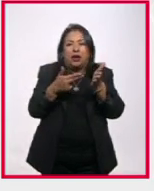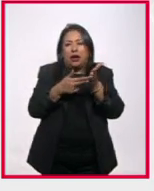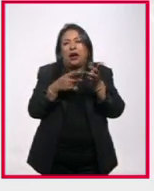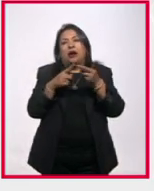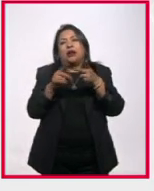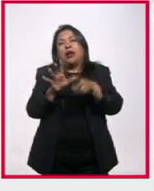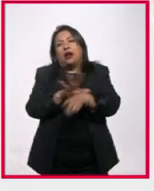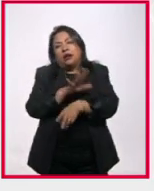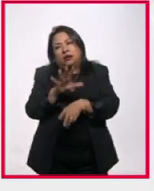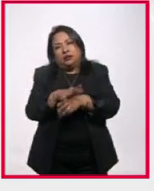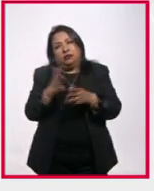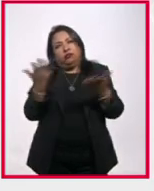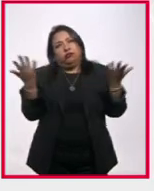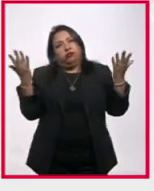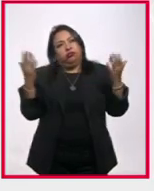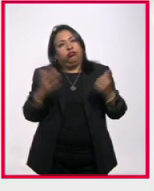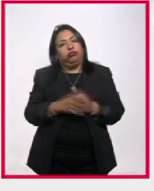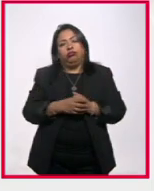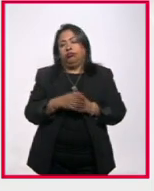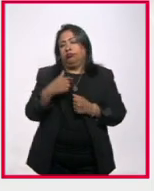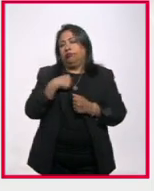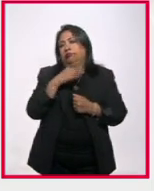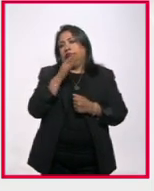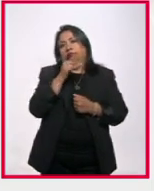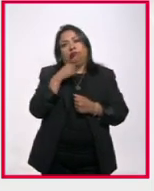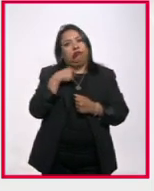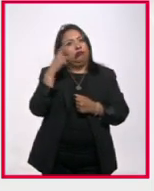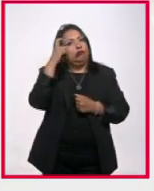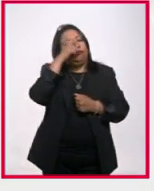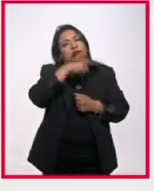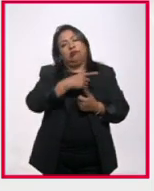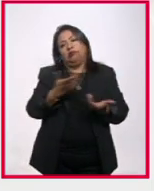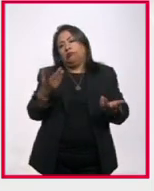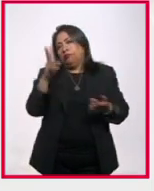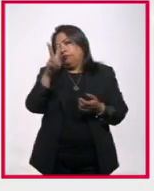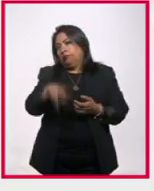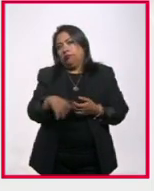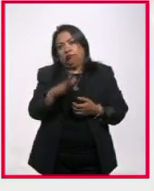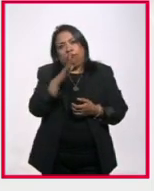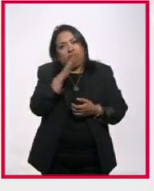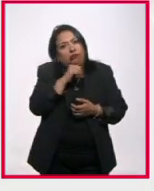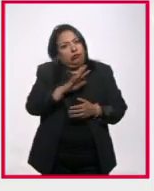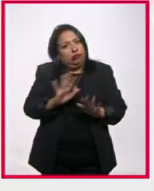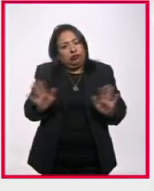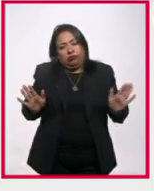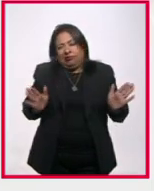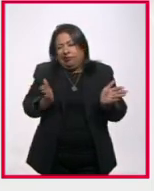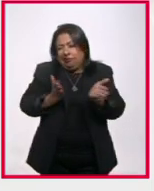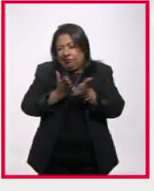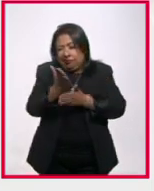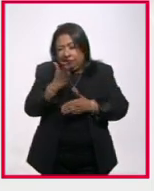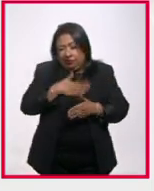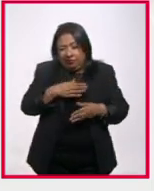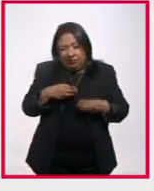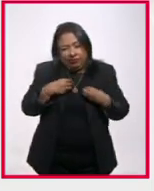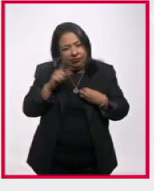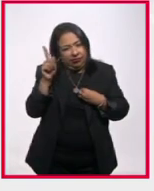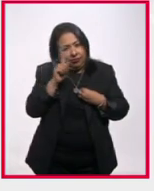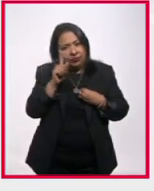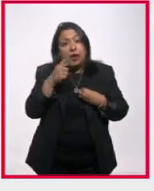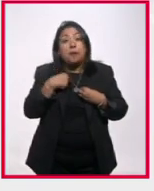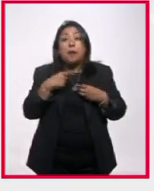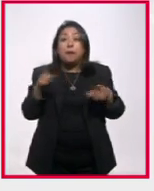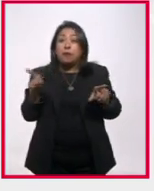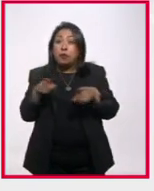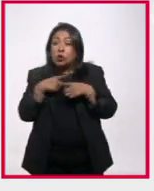parte de electricidad, todo esto, pues ya... Y la verdad es que no iba por ahí la cosa. Y en cambio con la música pues